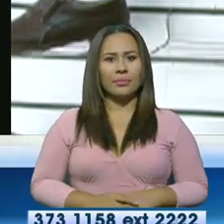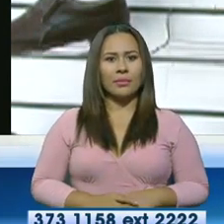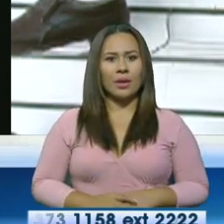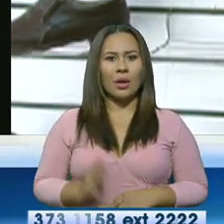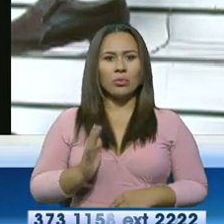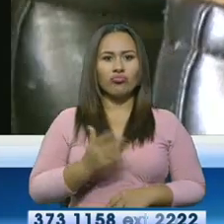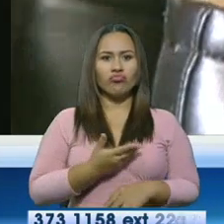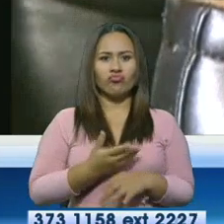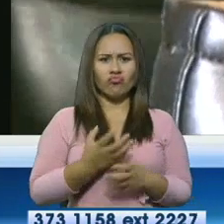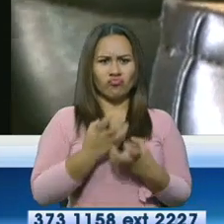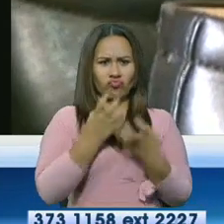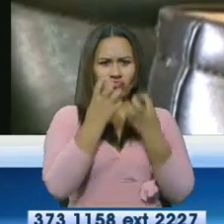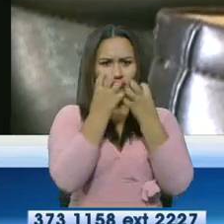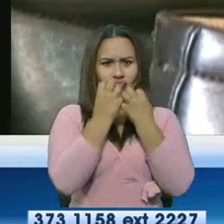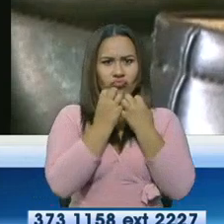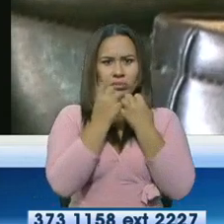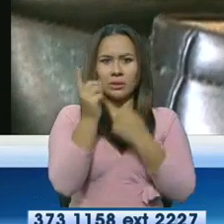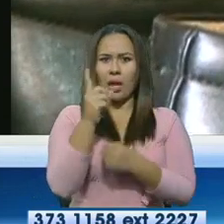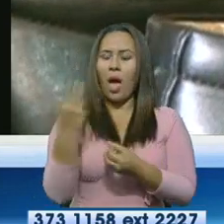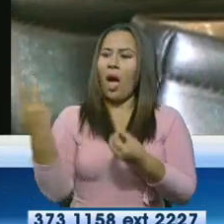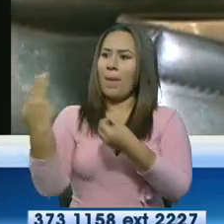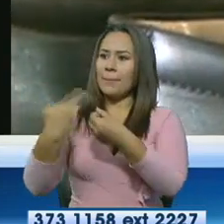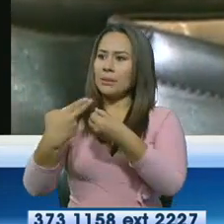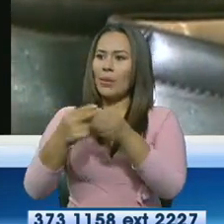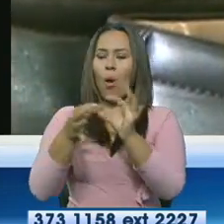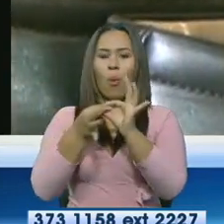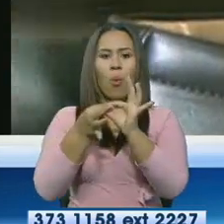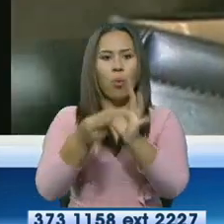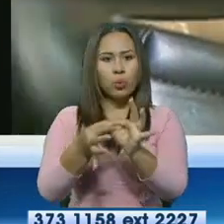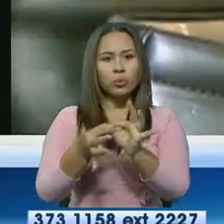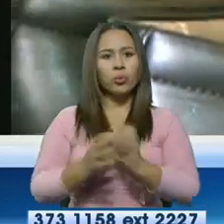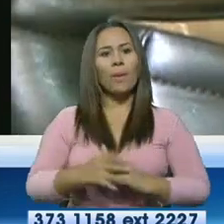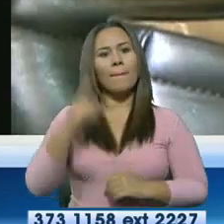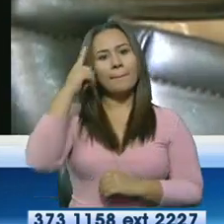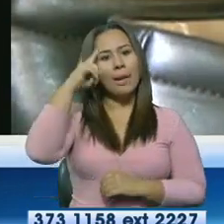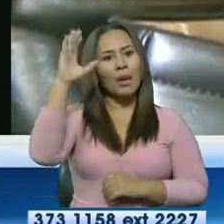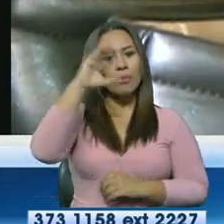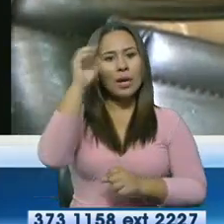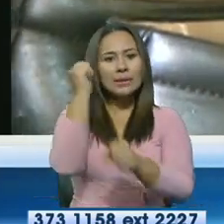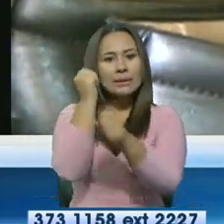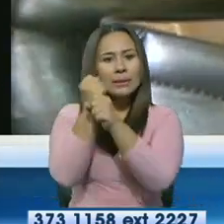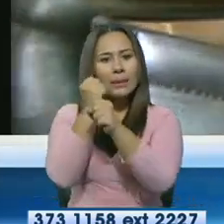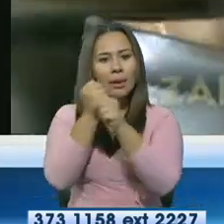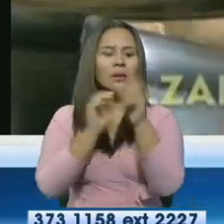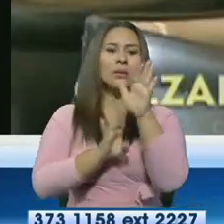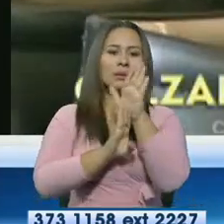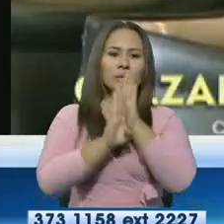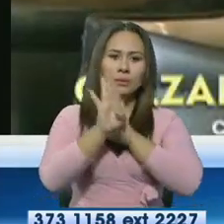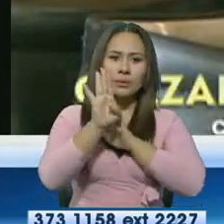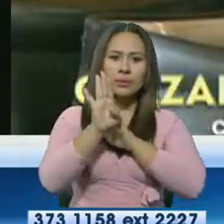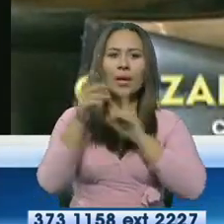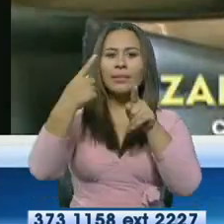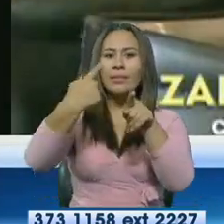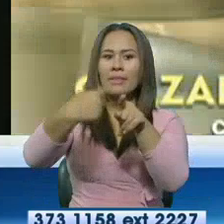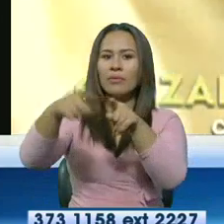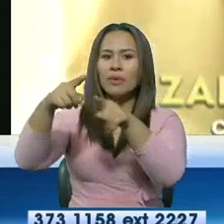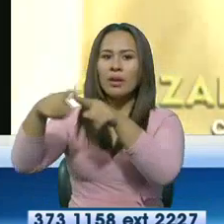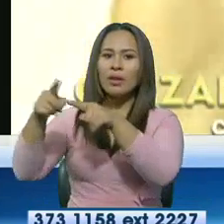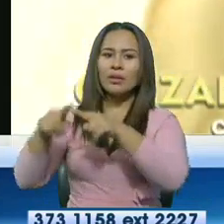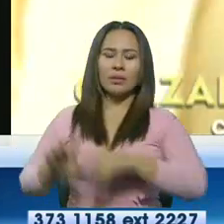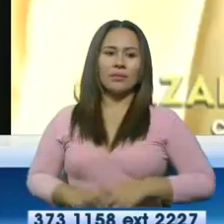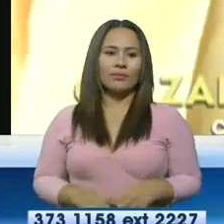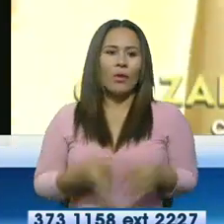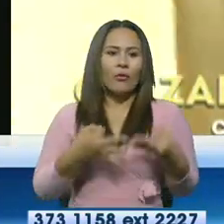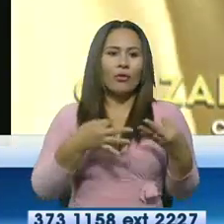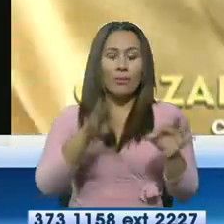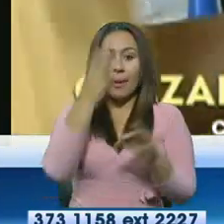ego y empecemos a caminar juntos. ¿Para qué? Para buscar emprendimientos, desarrollos en diferentes líneas, porque dentro